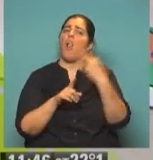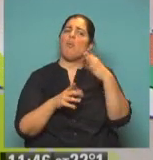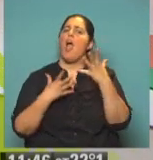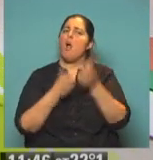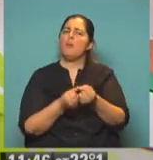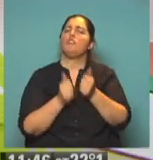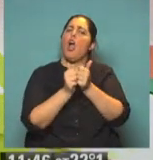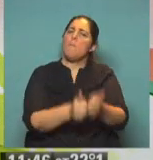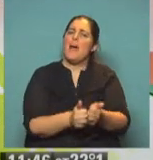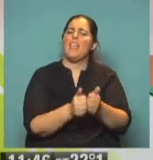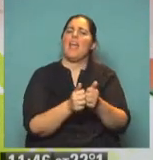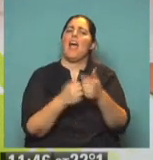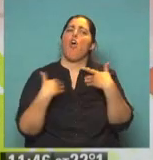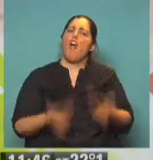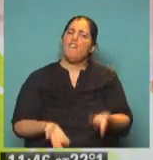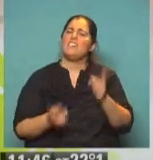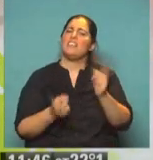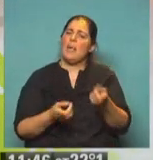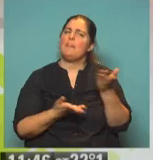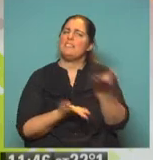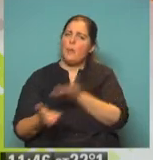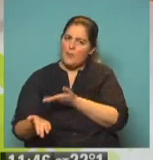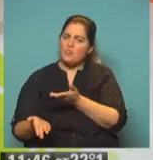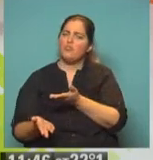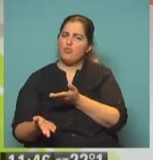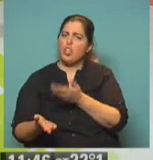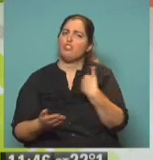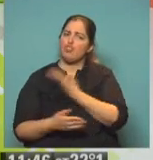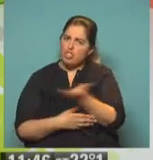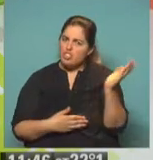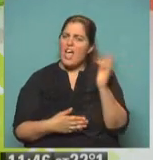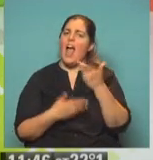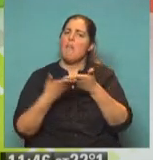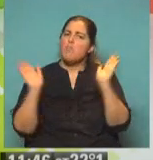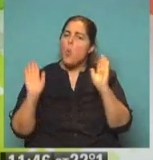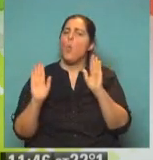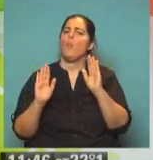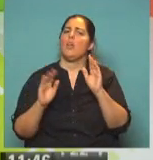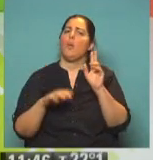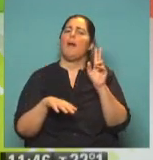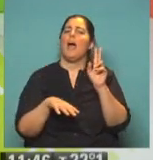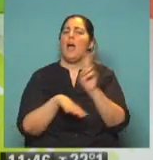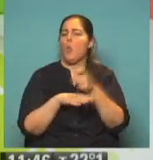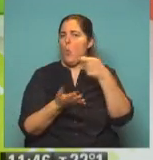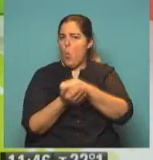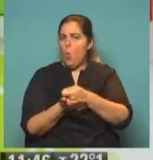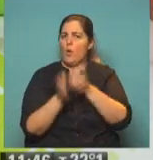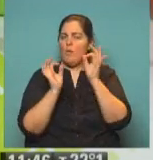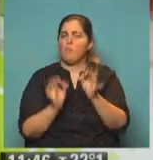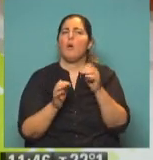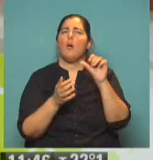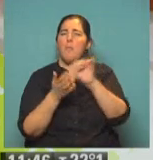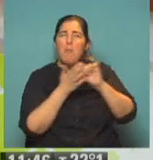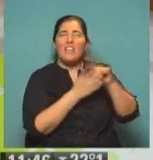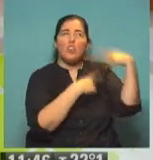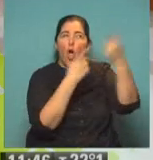acompañando y apuntalando y ofreciendo también servicios sociales y públicos. ¿Hay ejemplos de eso en otros países? En todos los